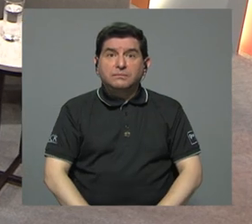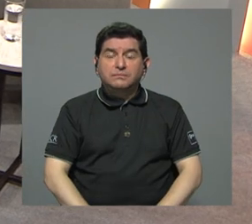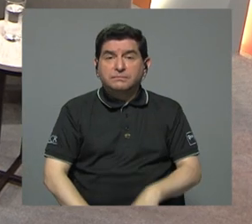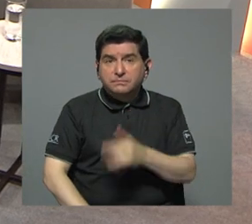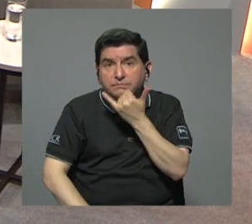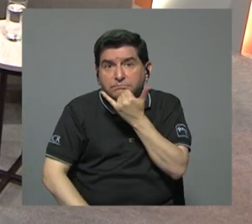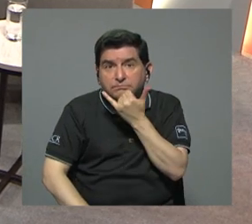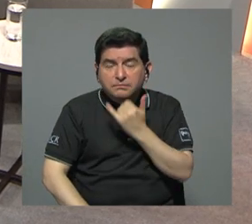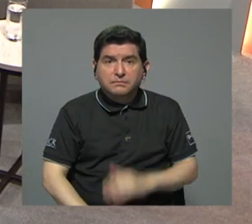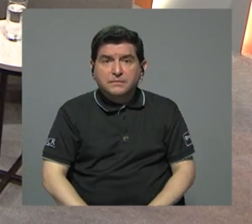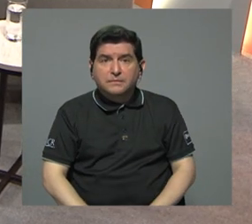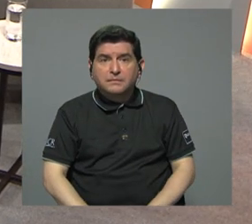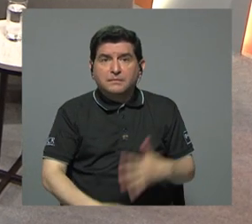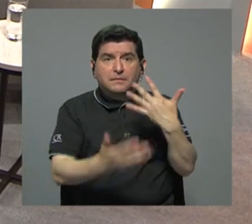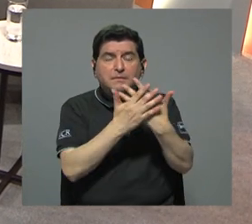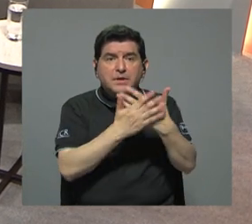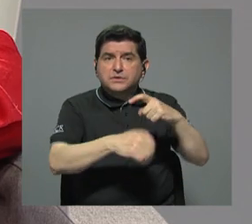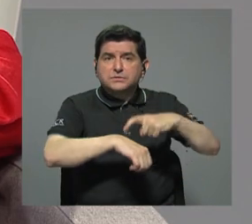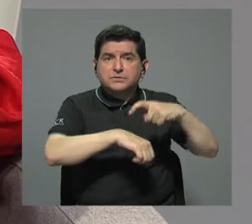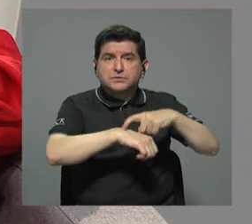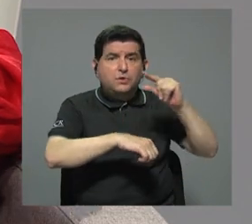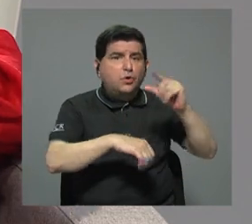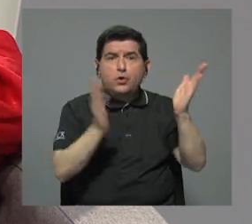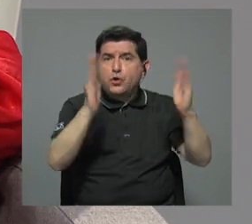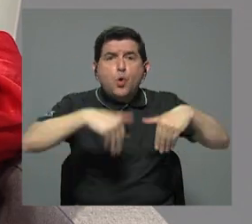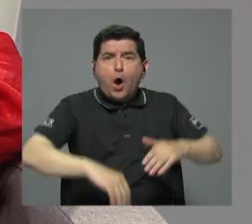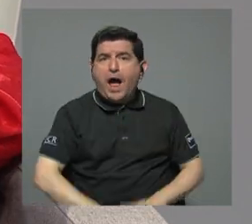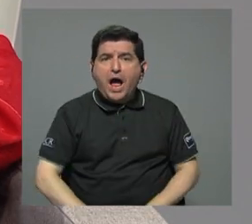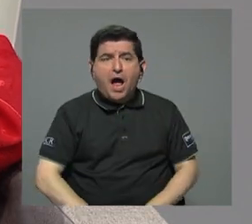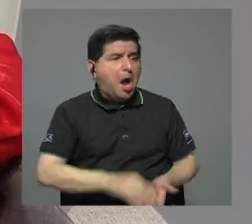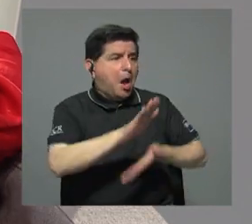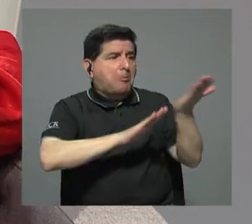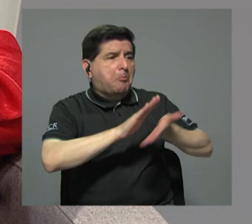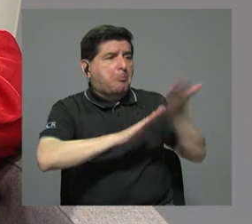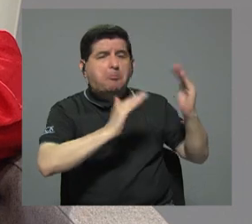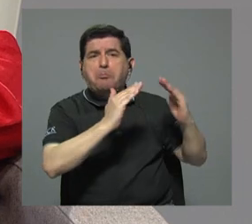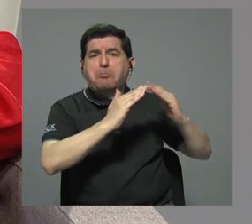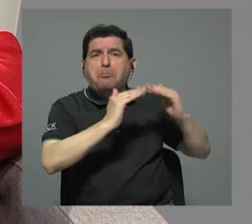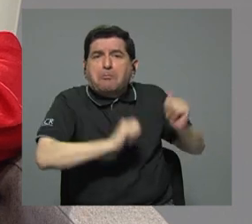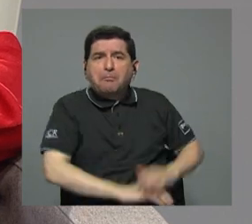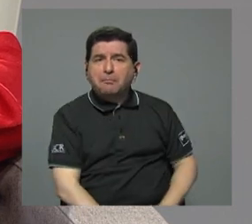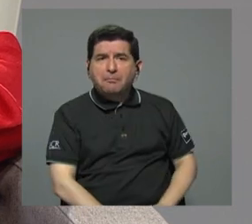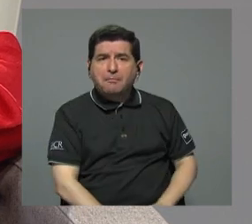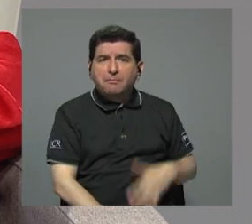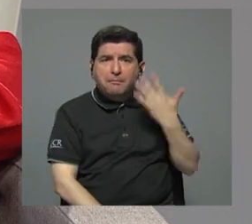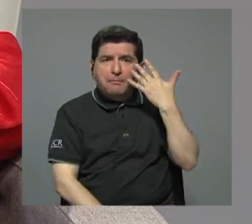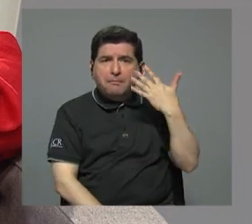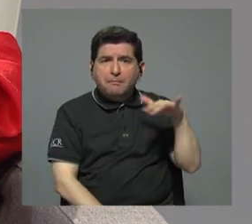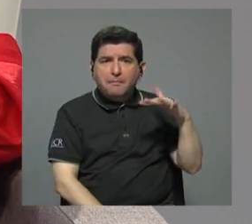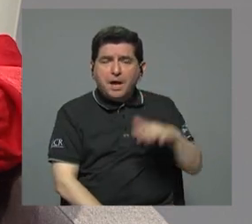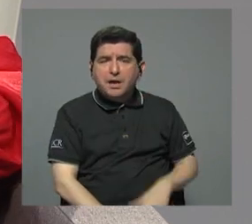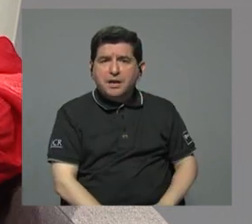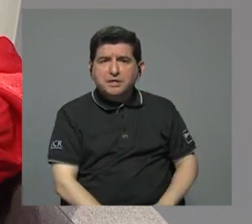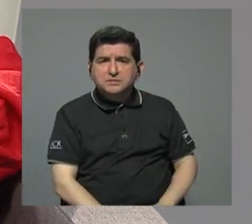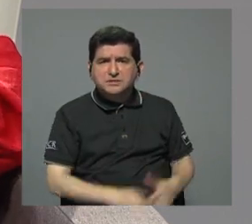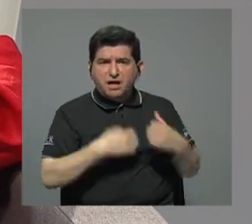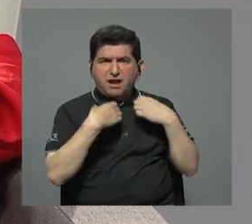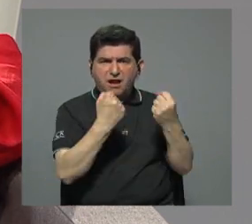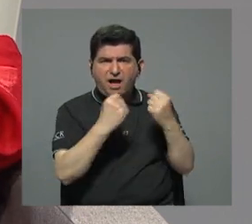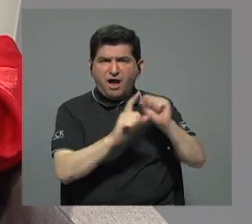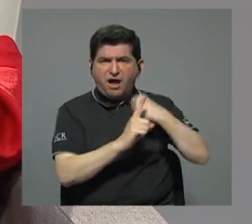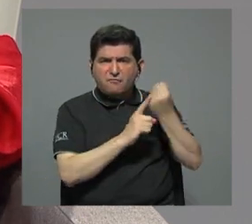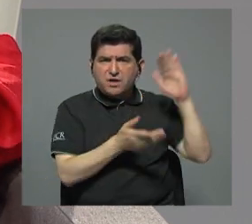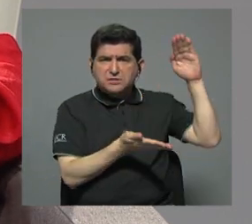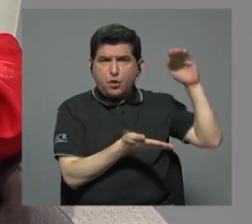que no hay prisión preventiva que se van para la casa y pareciera que la intensidad del asunto